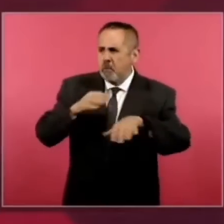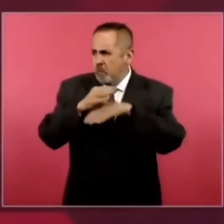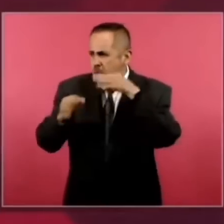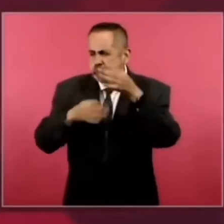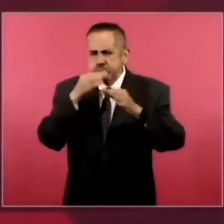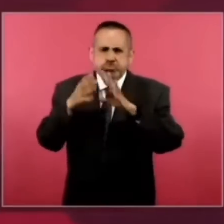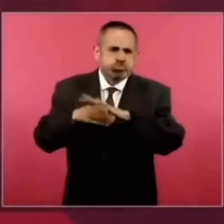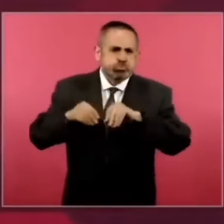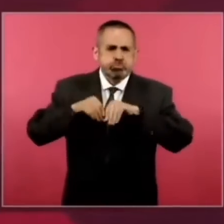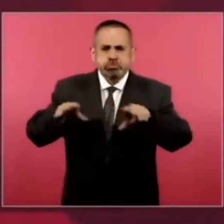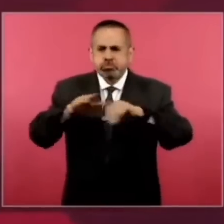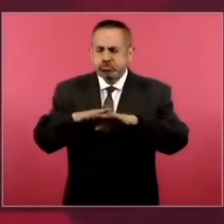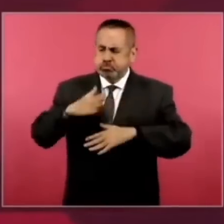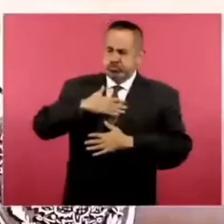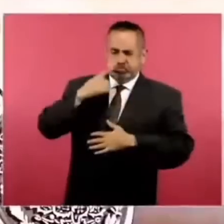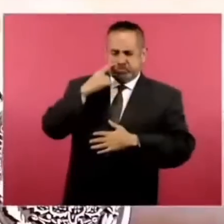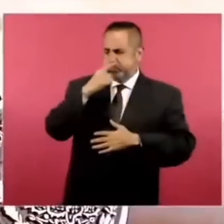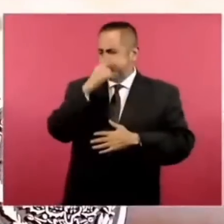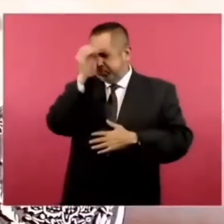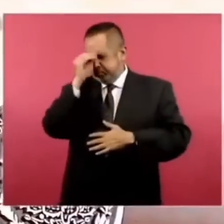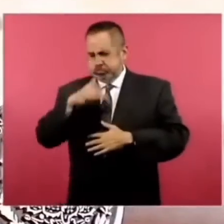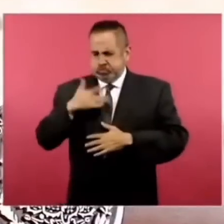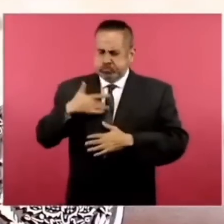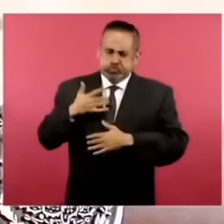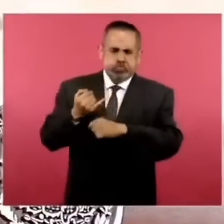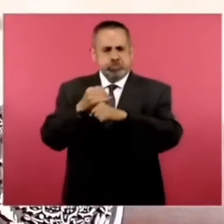y dar a conocer nuestros puntos de vista, ¿no?